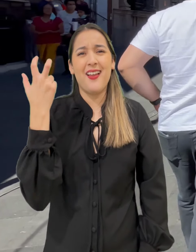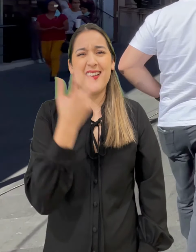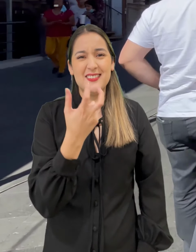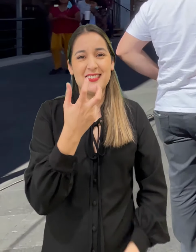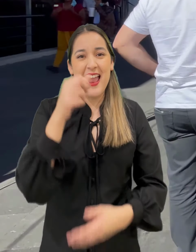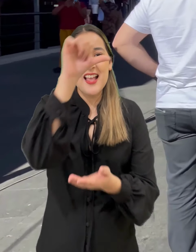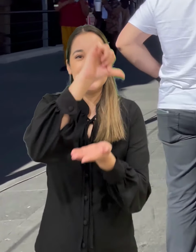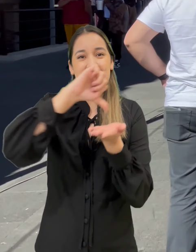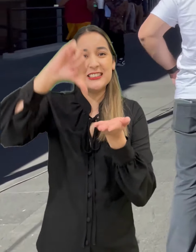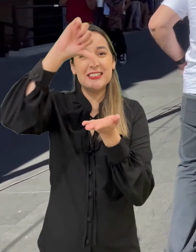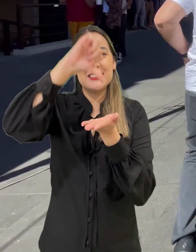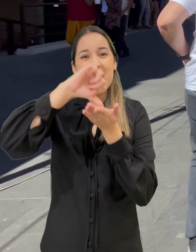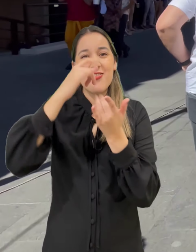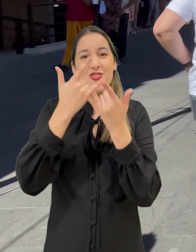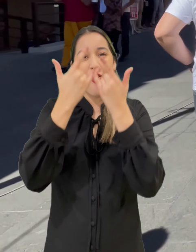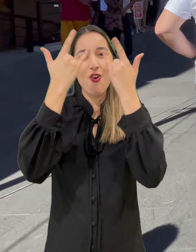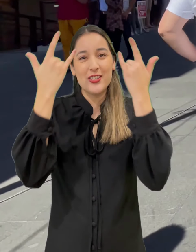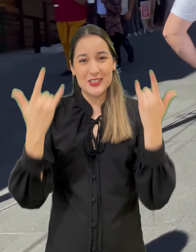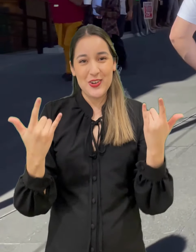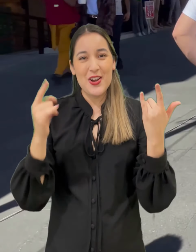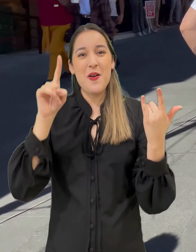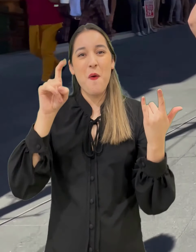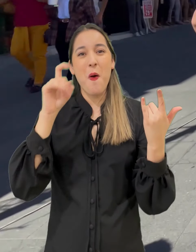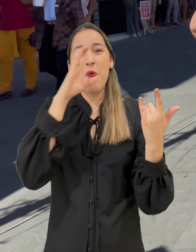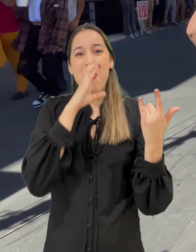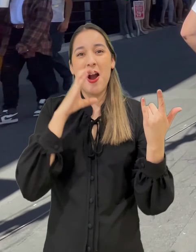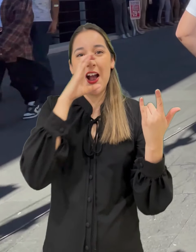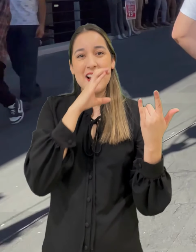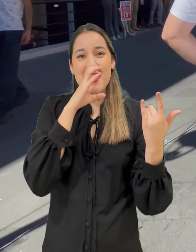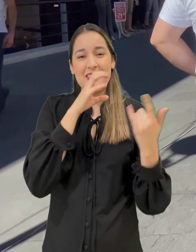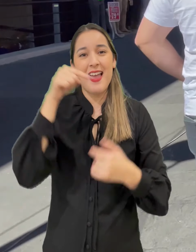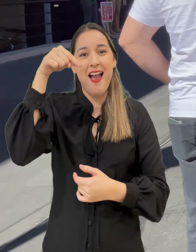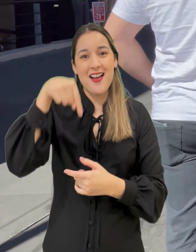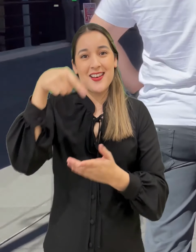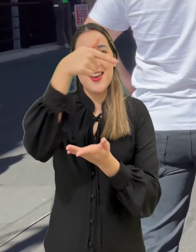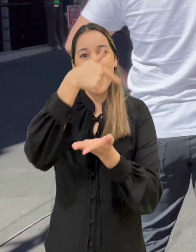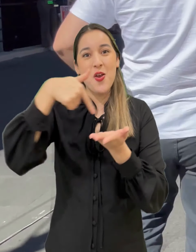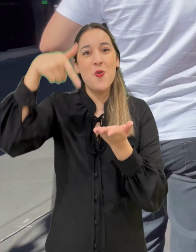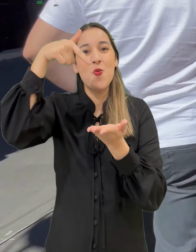este es el centro histórico de aguascalientes